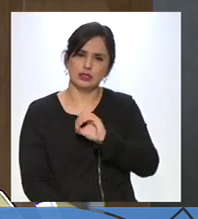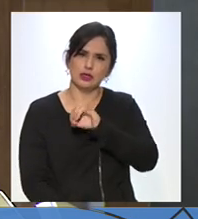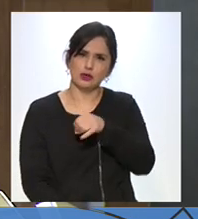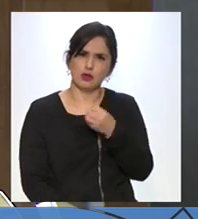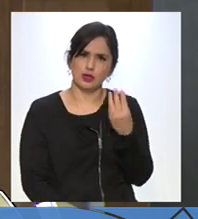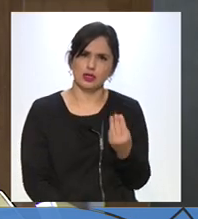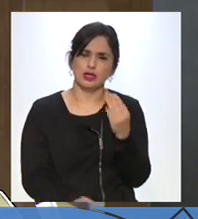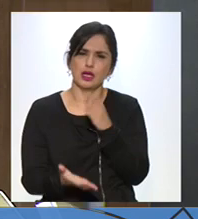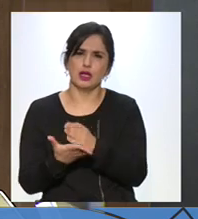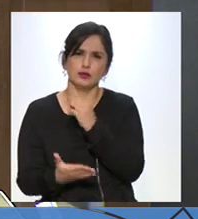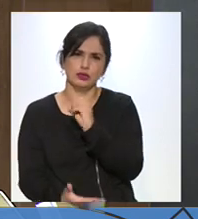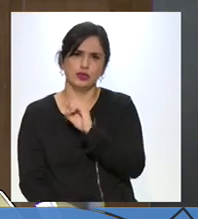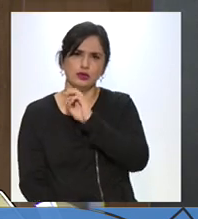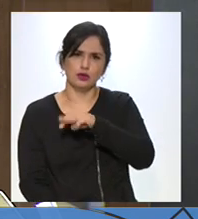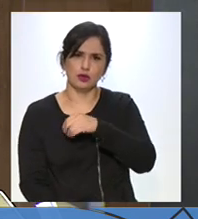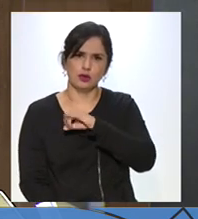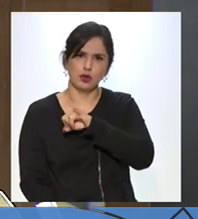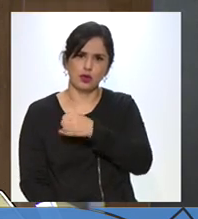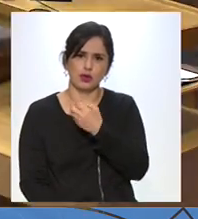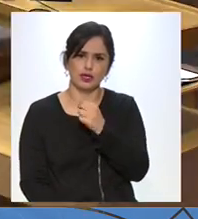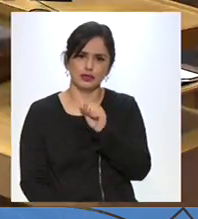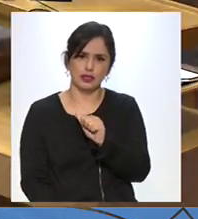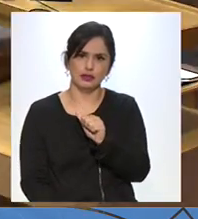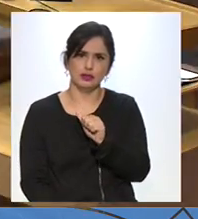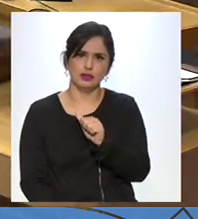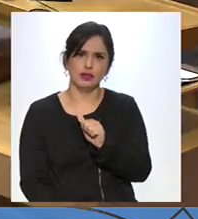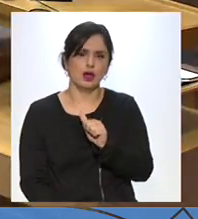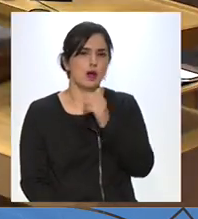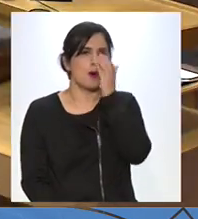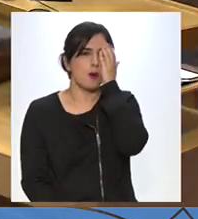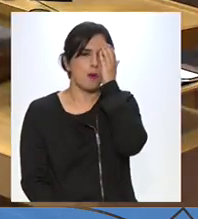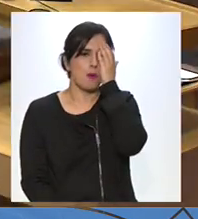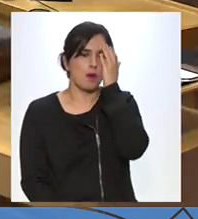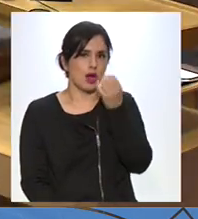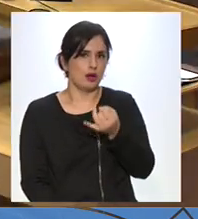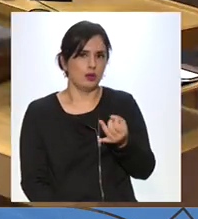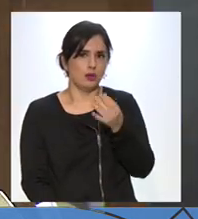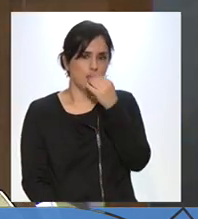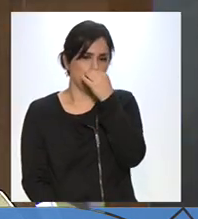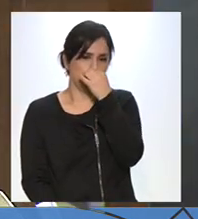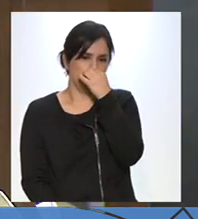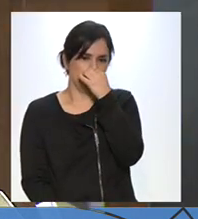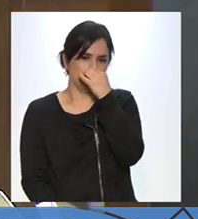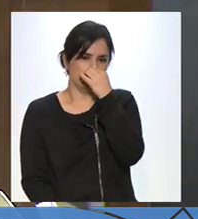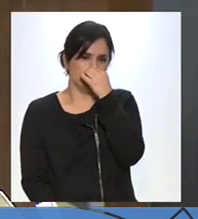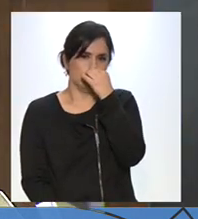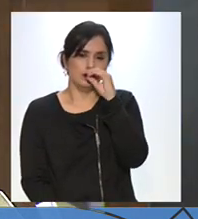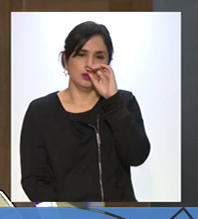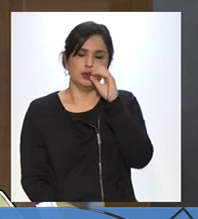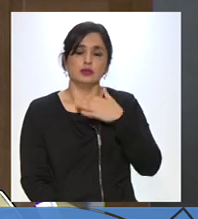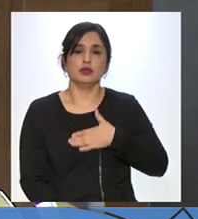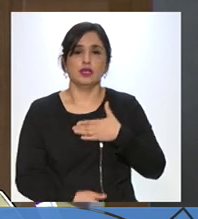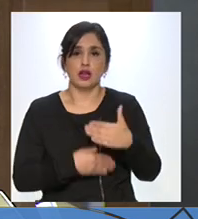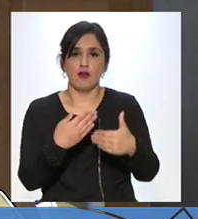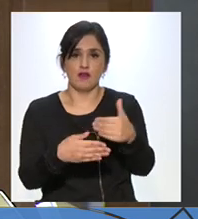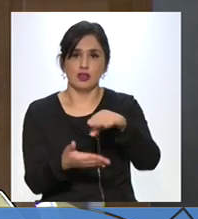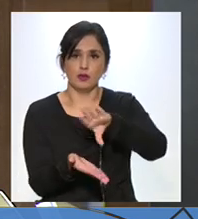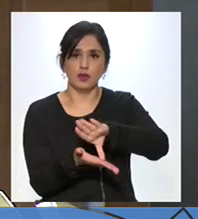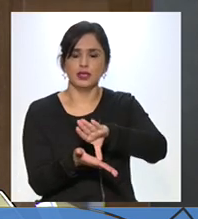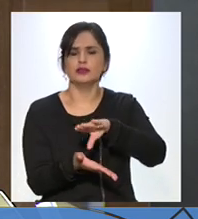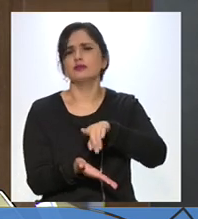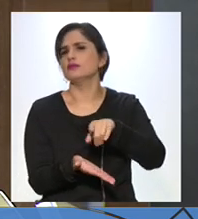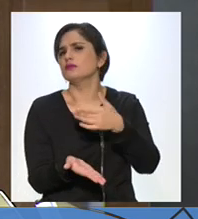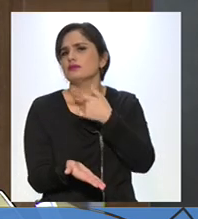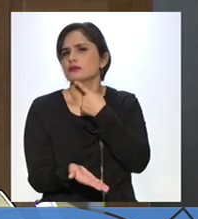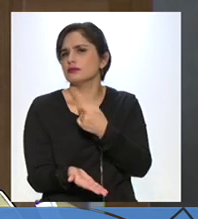0,6 hacia adelante. Eso es una cifra bien dramática si uno quiere avanzar en un país. Entonces, ¿qué